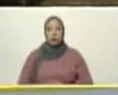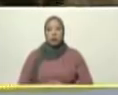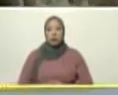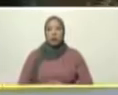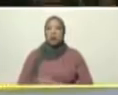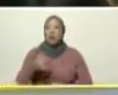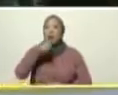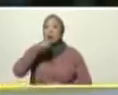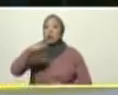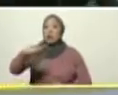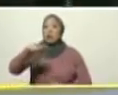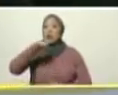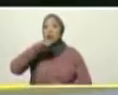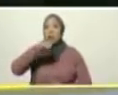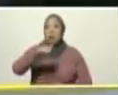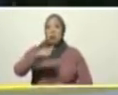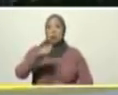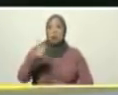anunciaban, aparecía